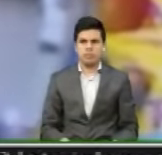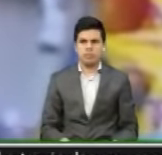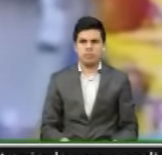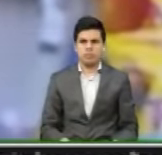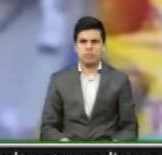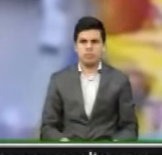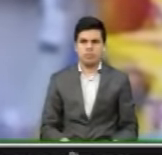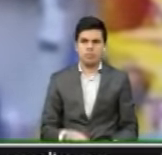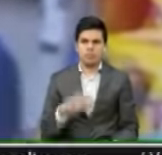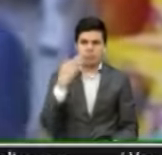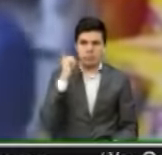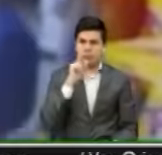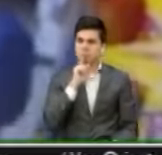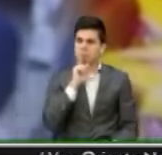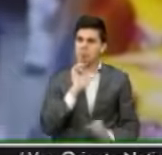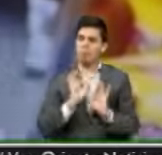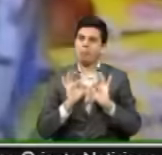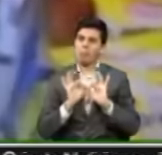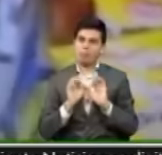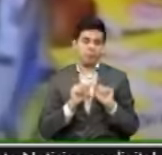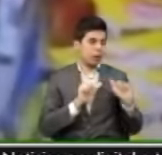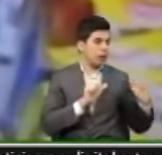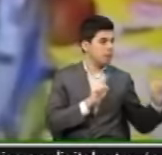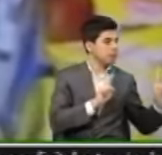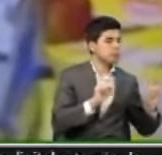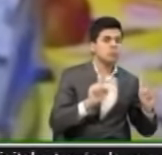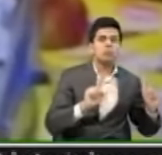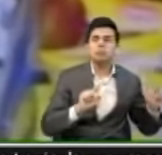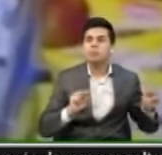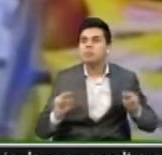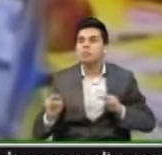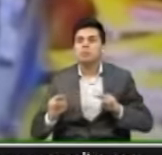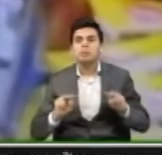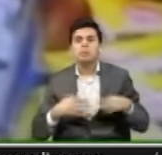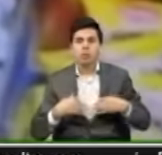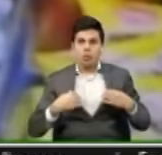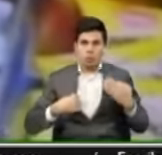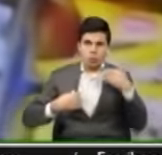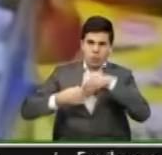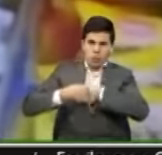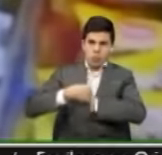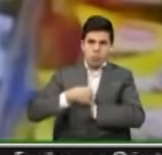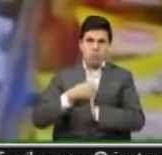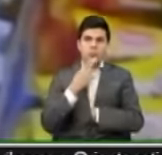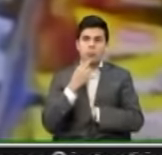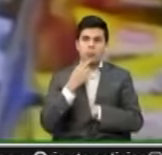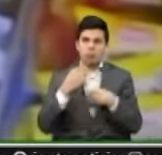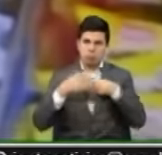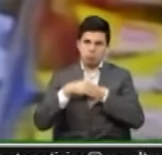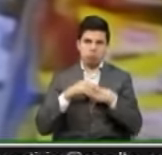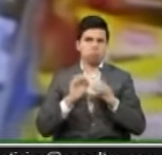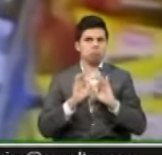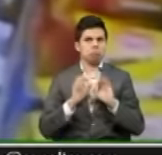La mujer sale del negocio mientras ella se queda y esconde en su ropa una caja de dulces.